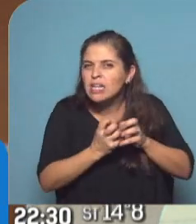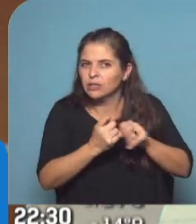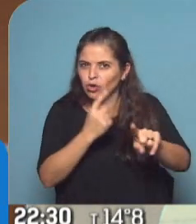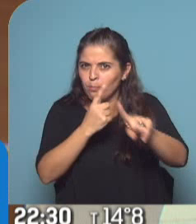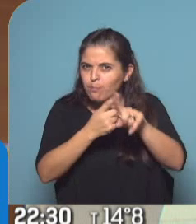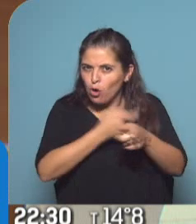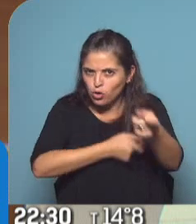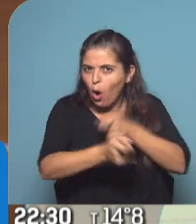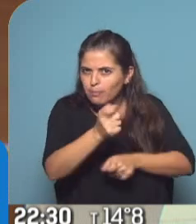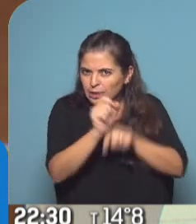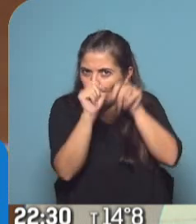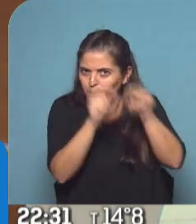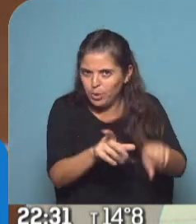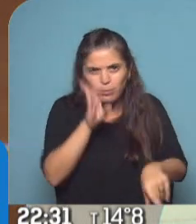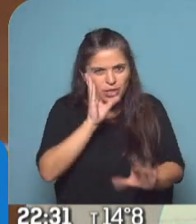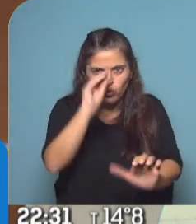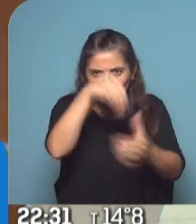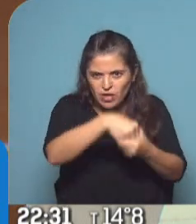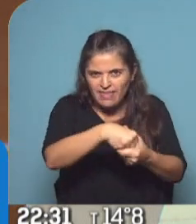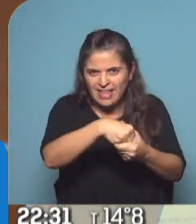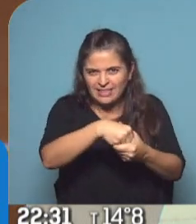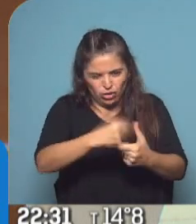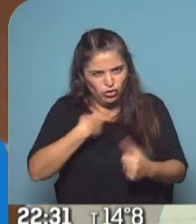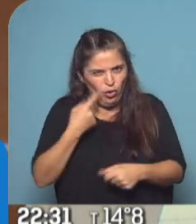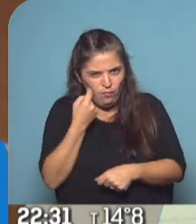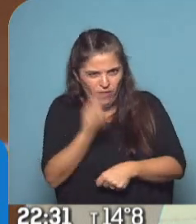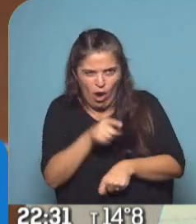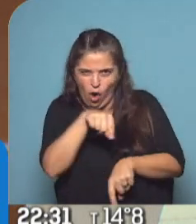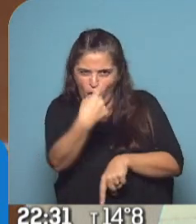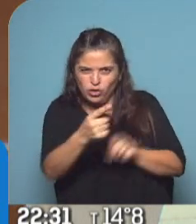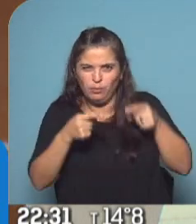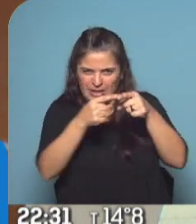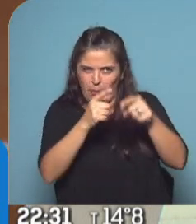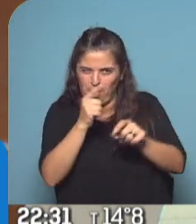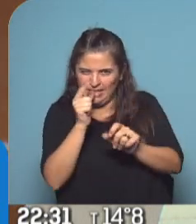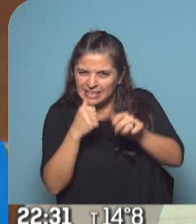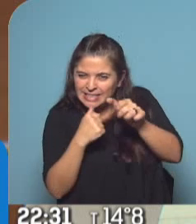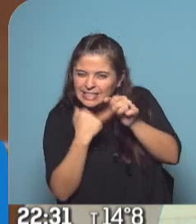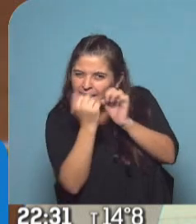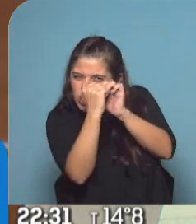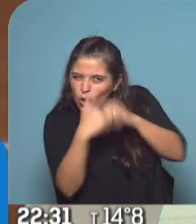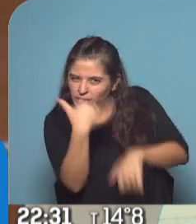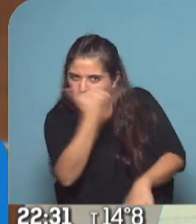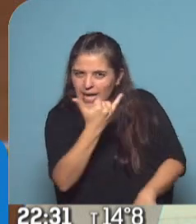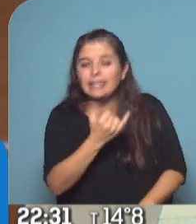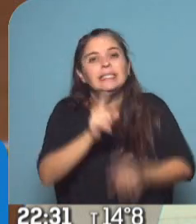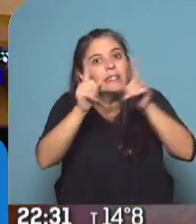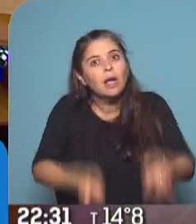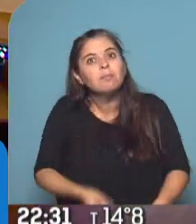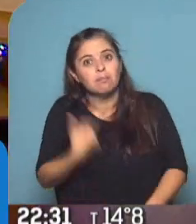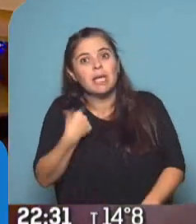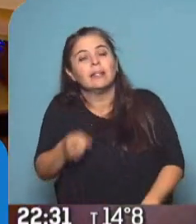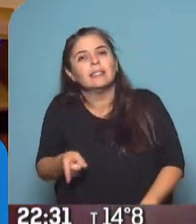no está focalizado a la guerra comercial y por otro lado que represalias podemos esperar de china en el caso tecnológico